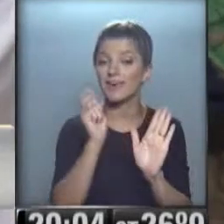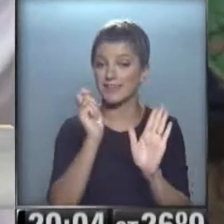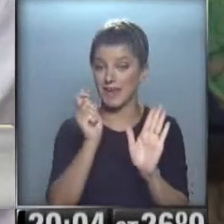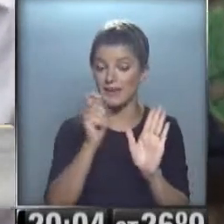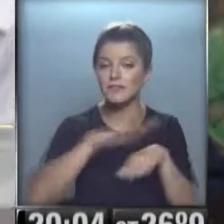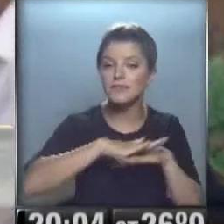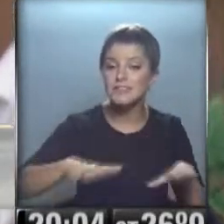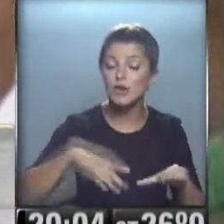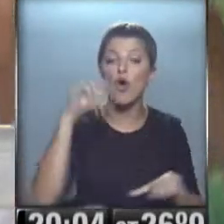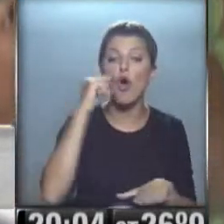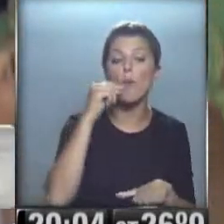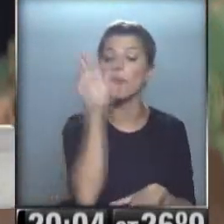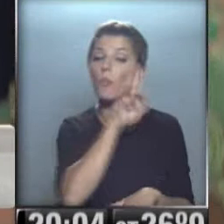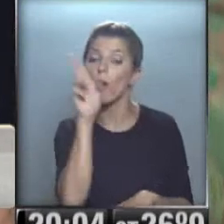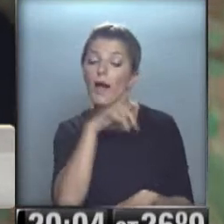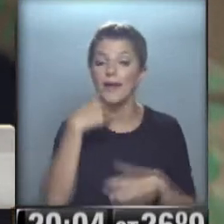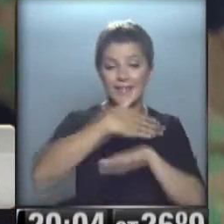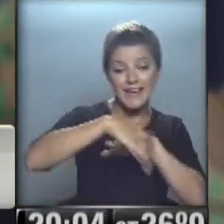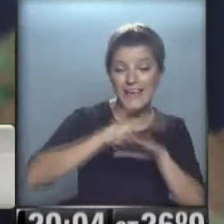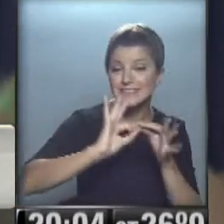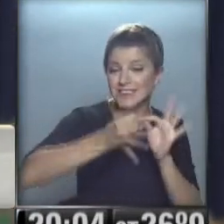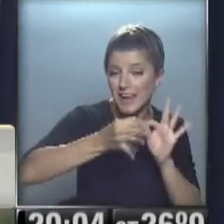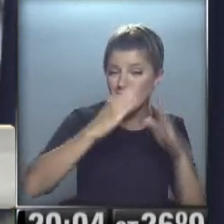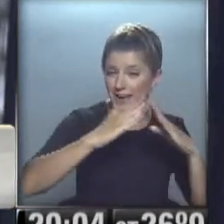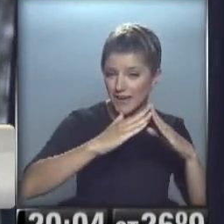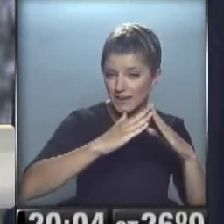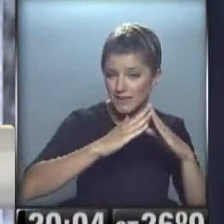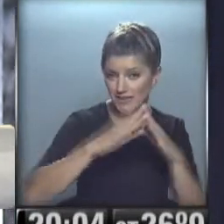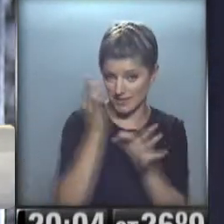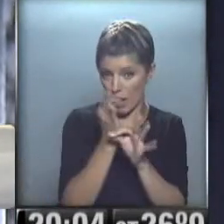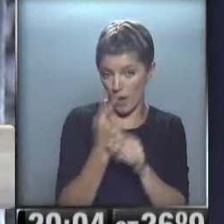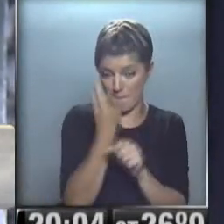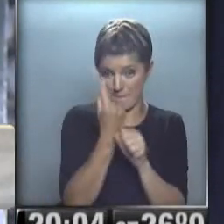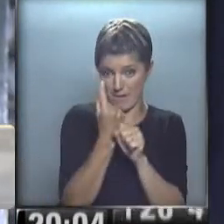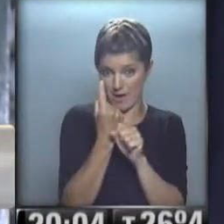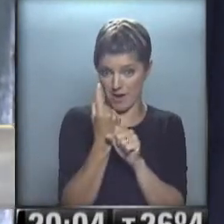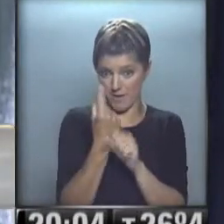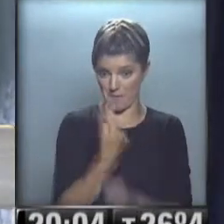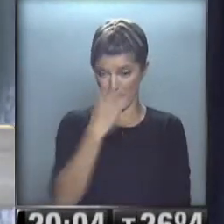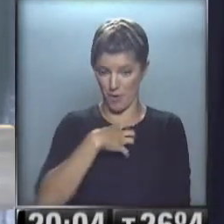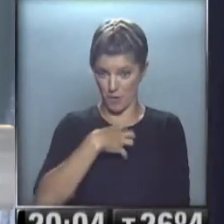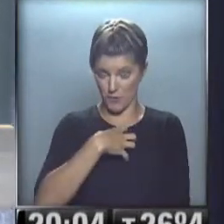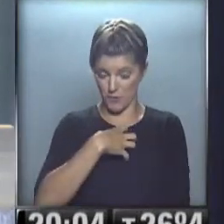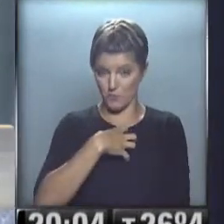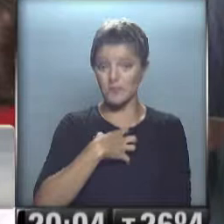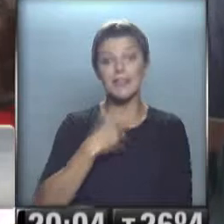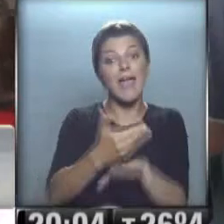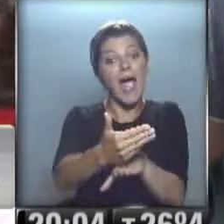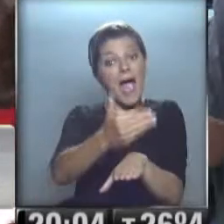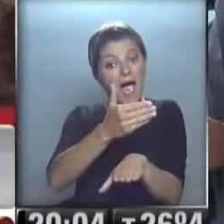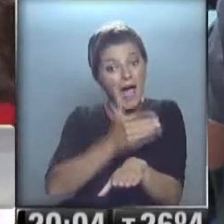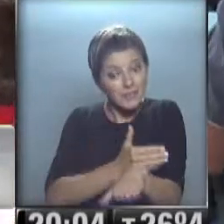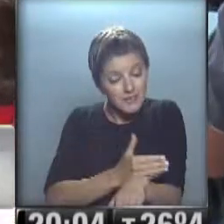niños o niñas con domicilios cercanos a la escuela que ingresan en primer grado y que fueron alumnos de la sala de